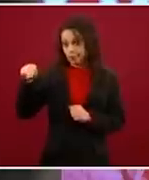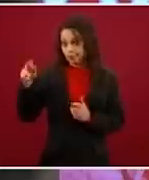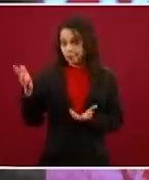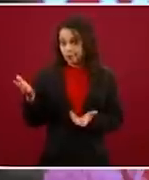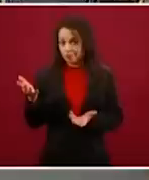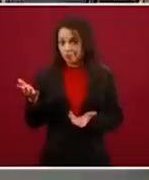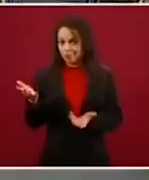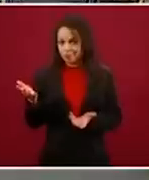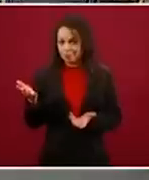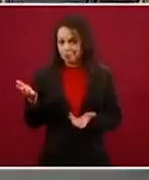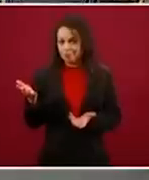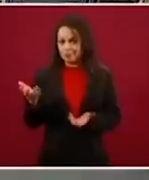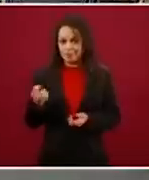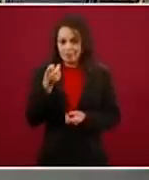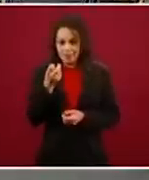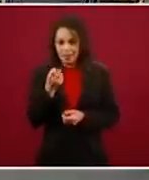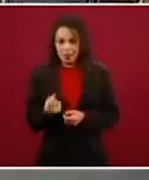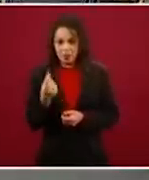Pero no solo eso,